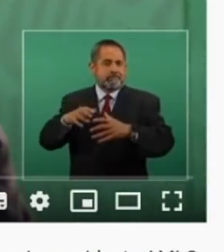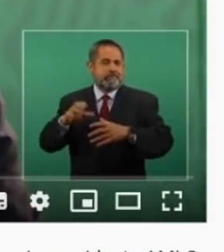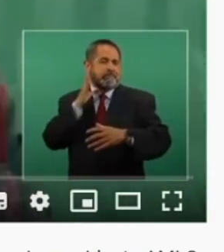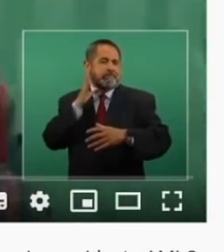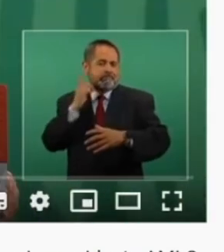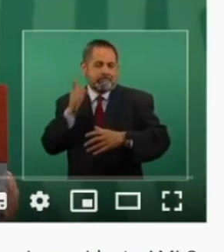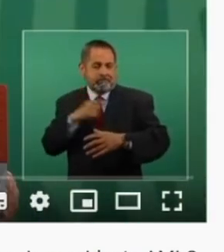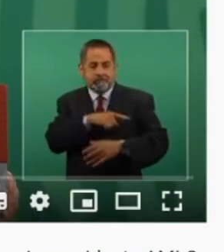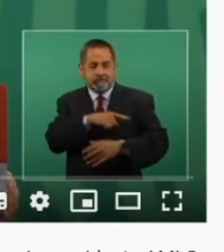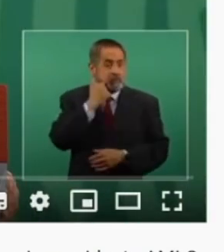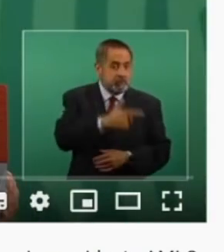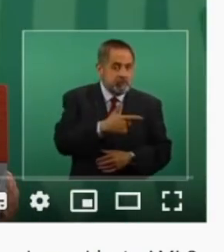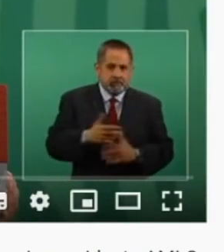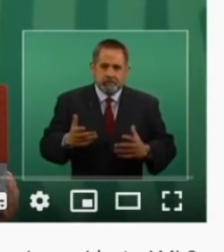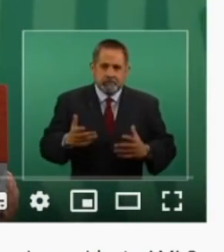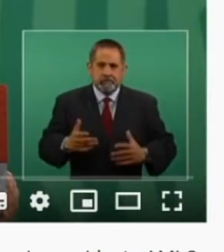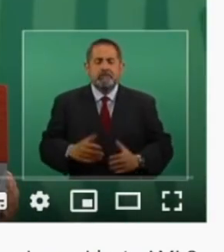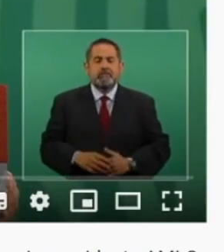Diputados,